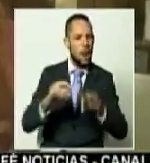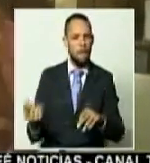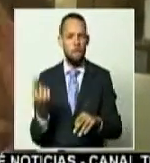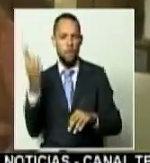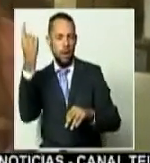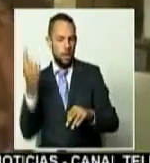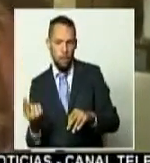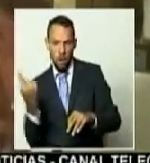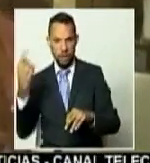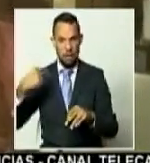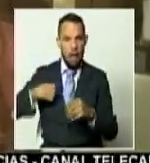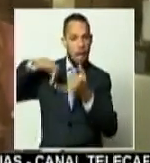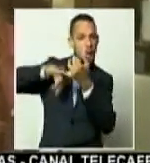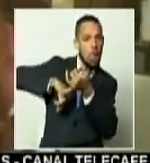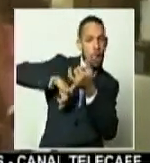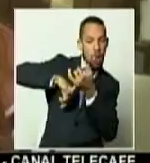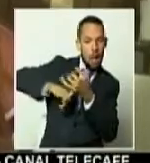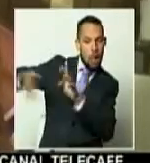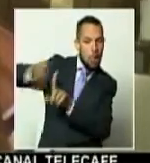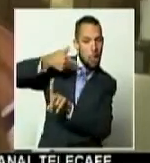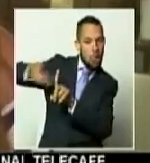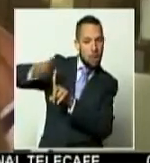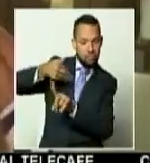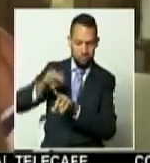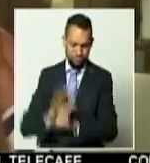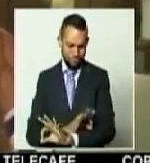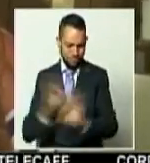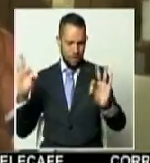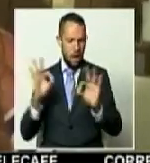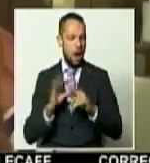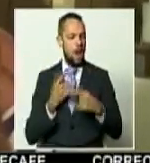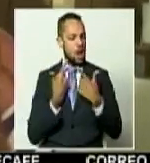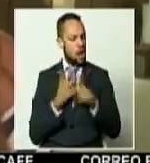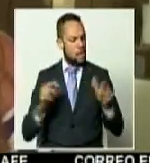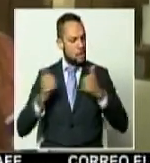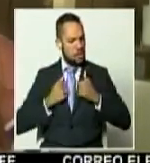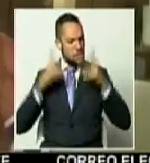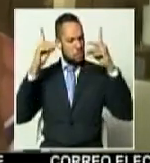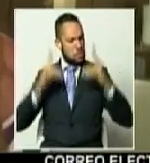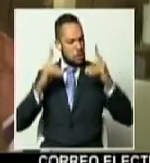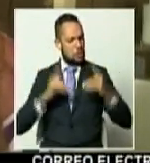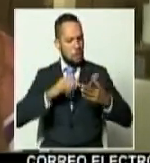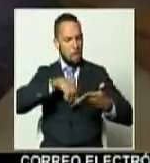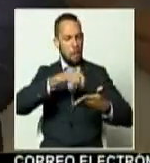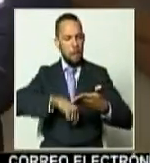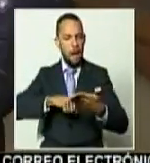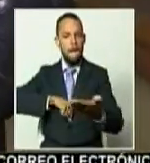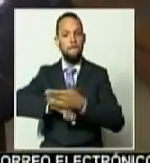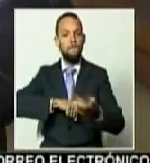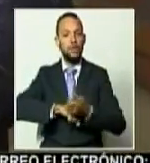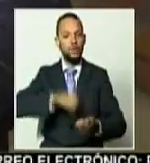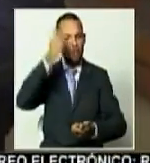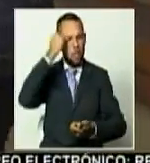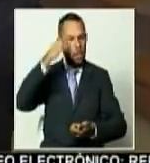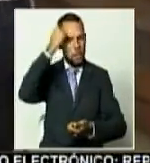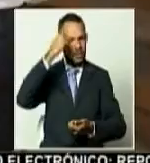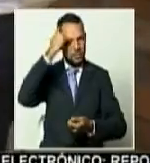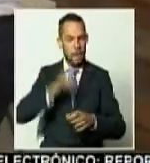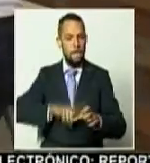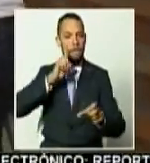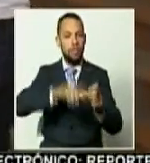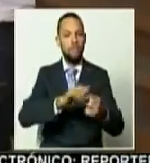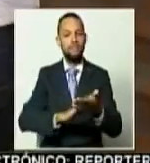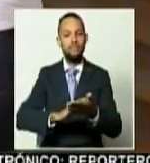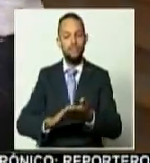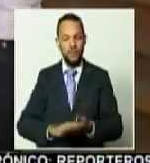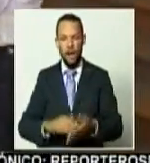grupo político, con ninguno. Yo quiero llegar limpia al sindicato donde podamos ayudar a muchos compañeros. Al final de la jornada la